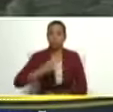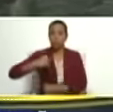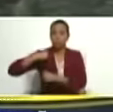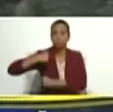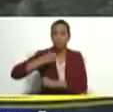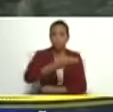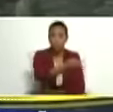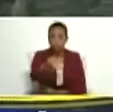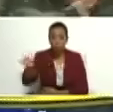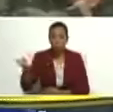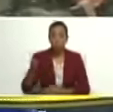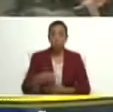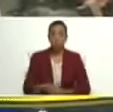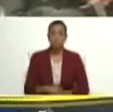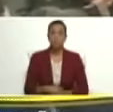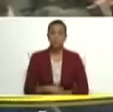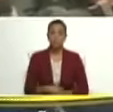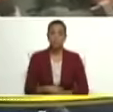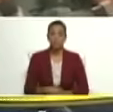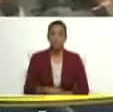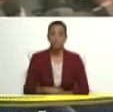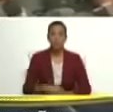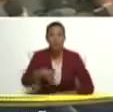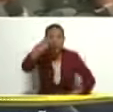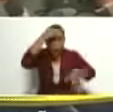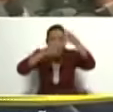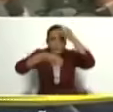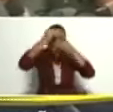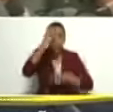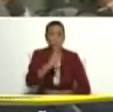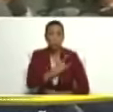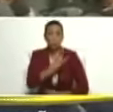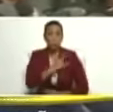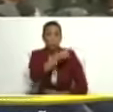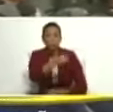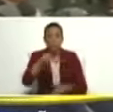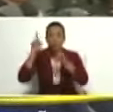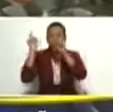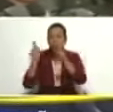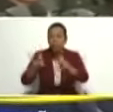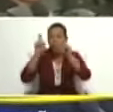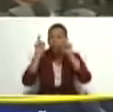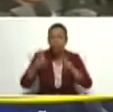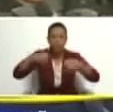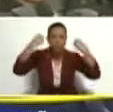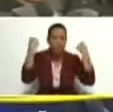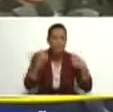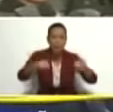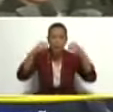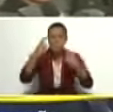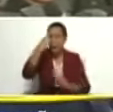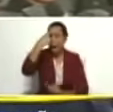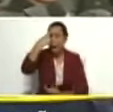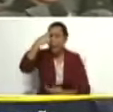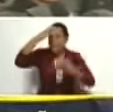nuestra patria, la formación tiene que ser integral. La formación de la